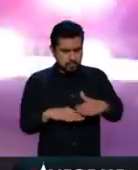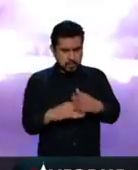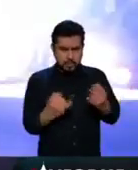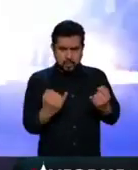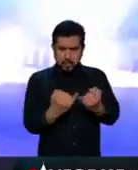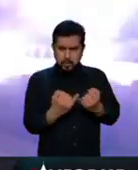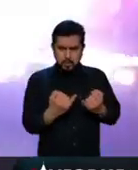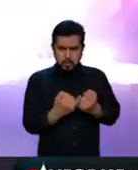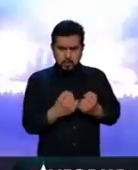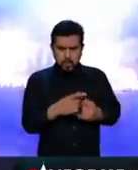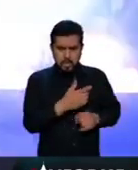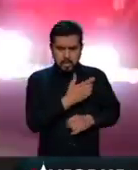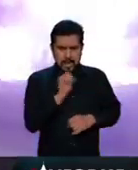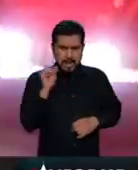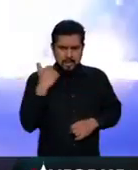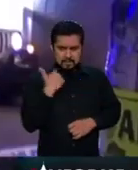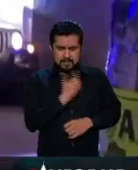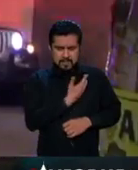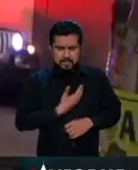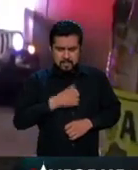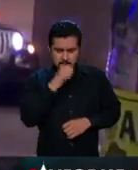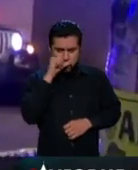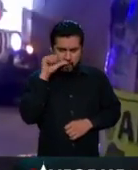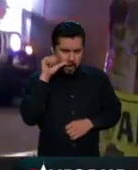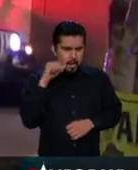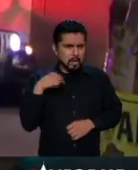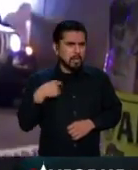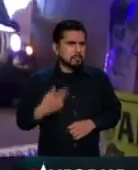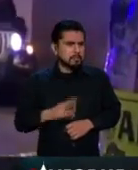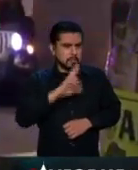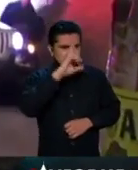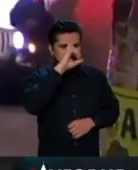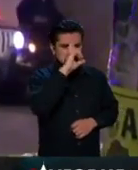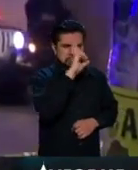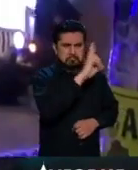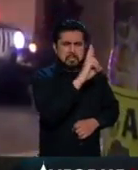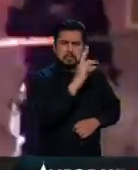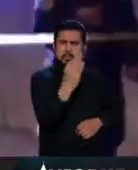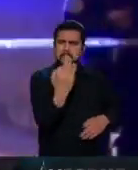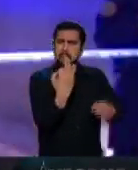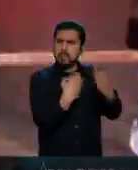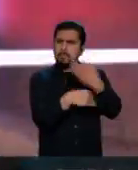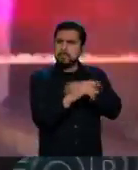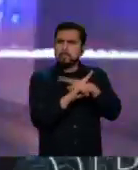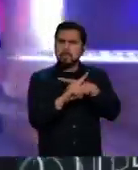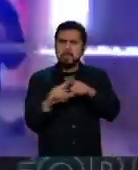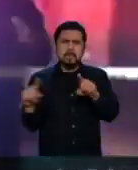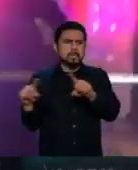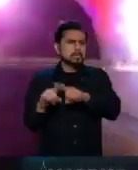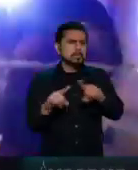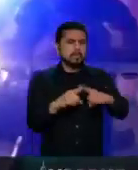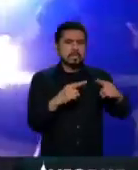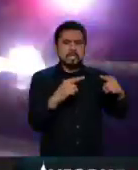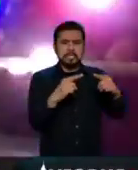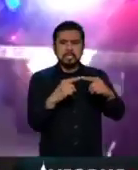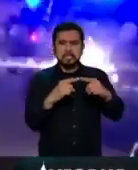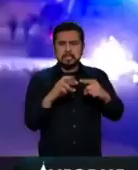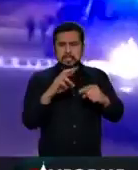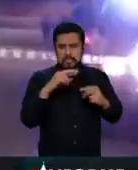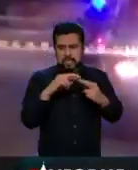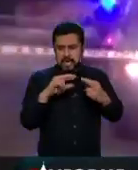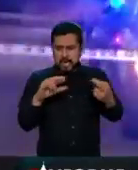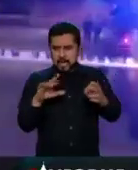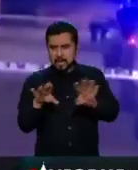Estado tiene que abrazar todas las religiones, las diversas religiones, y los evangélicos, por supuesto que sí.